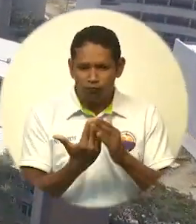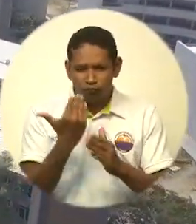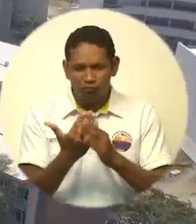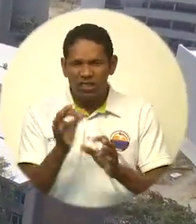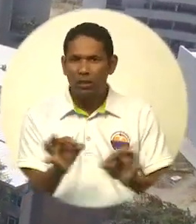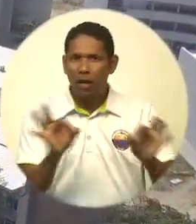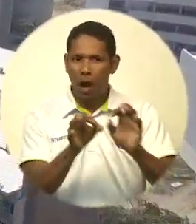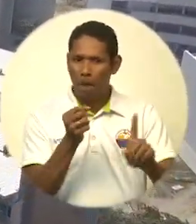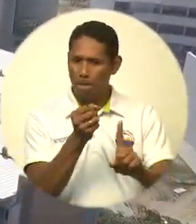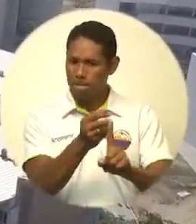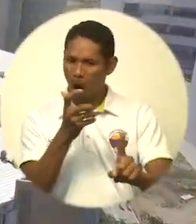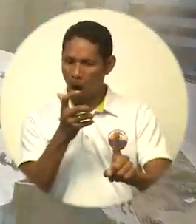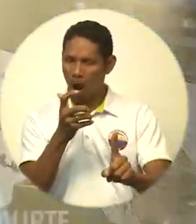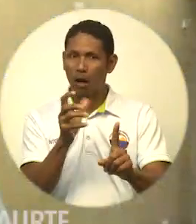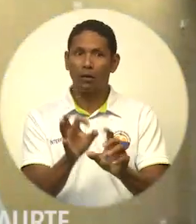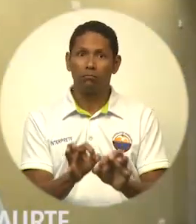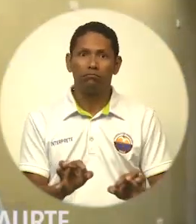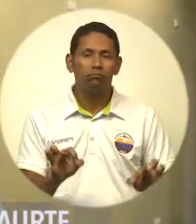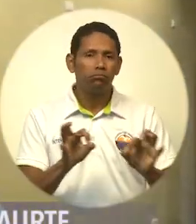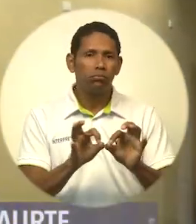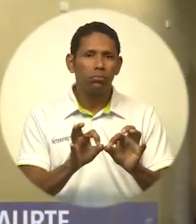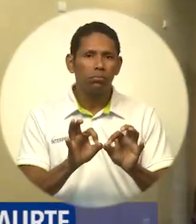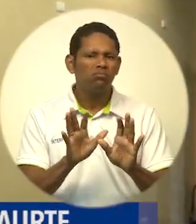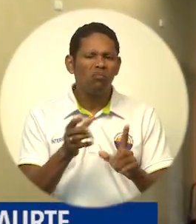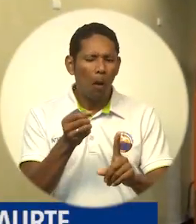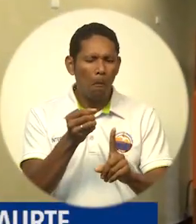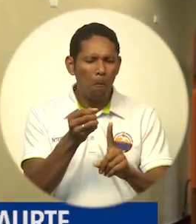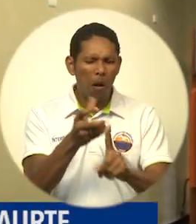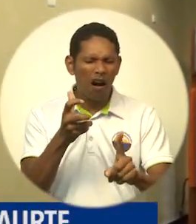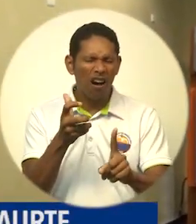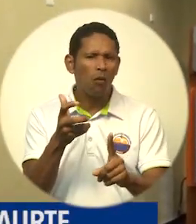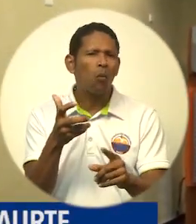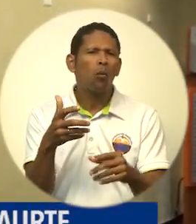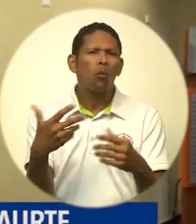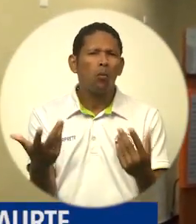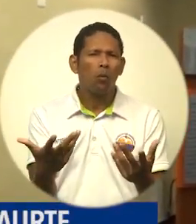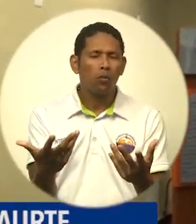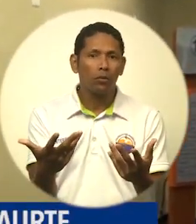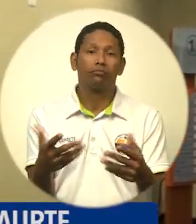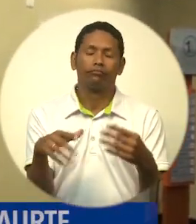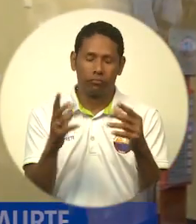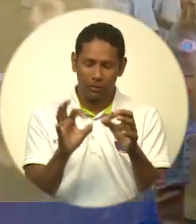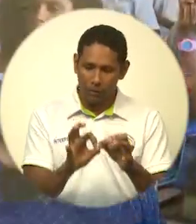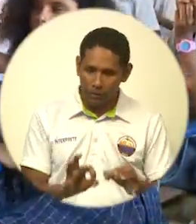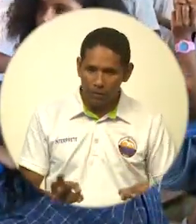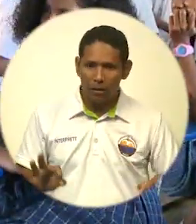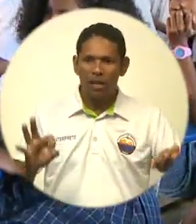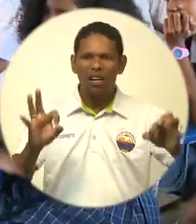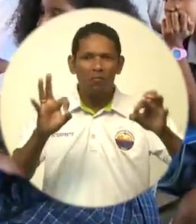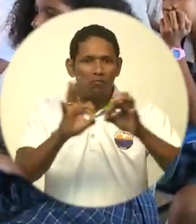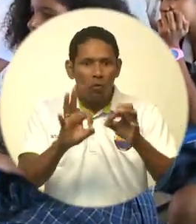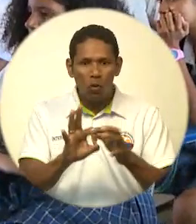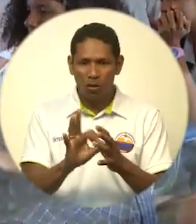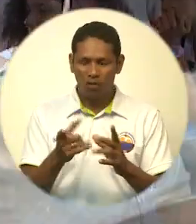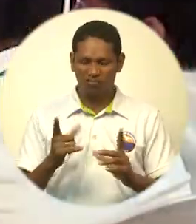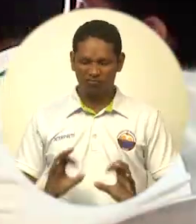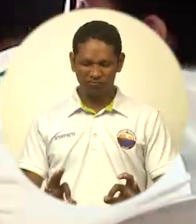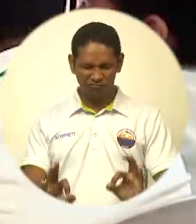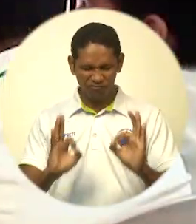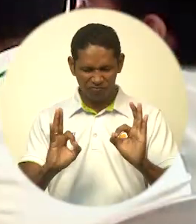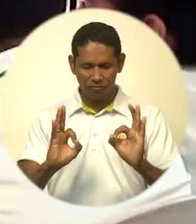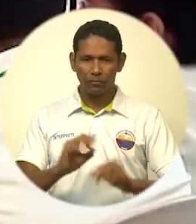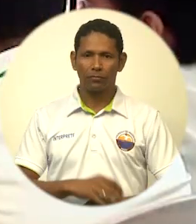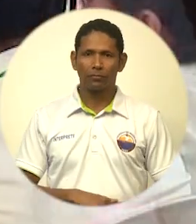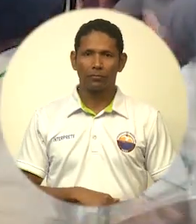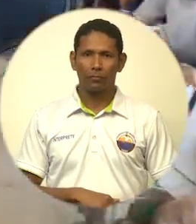de educación superior de tener un vínculo y un impacto en los niveles precedentes. Y ese vínculo y ese impacto en los niveles precedentes tiene